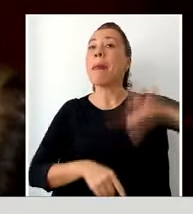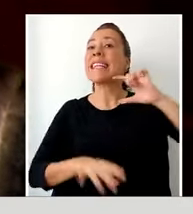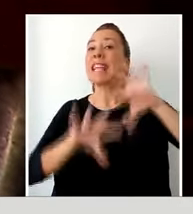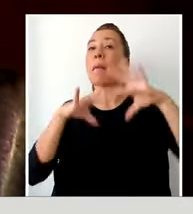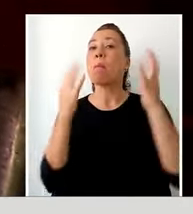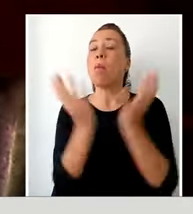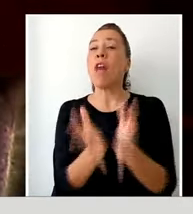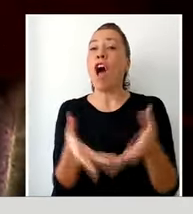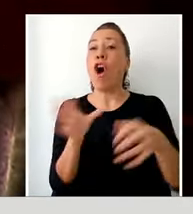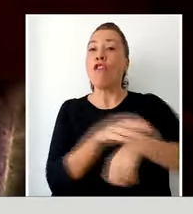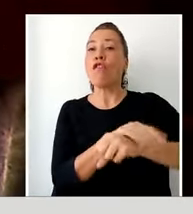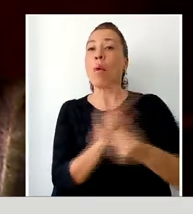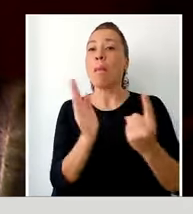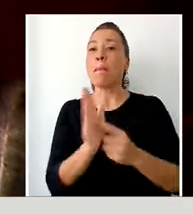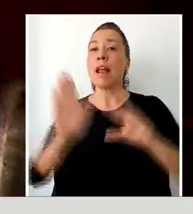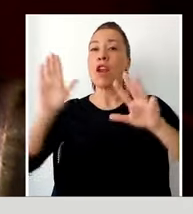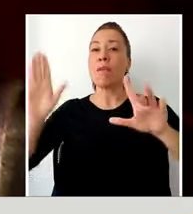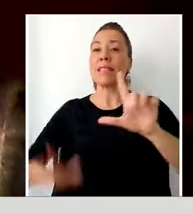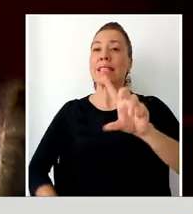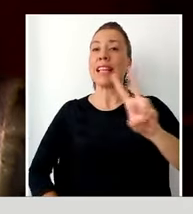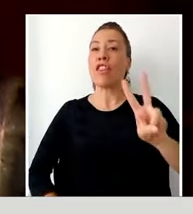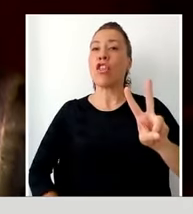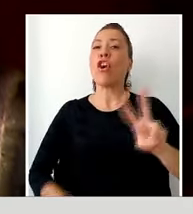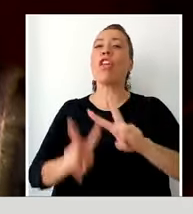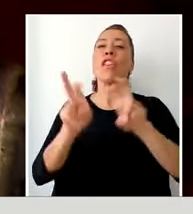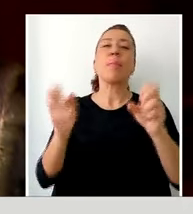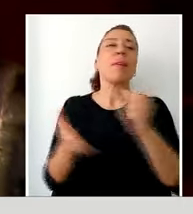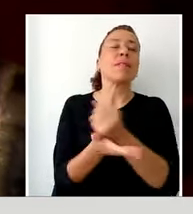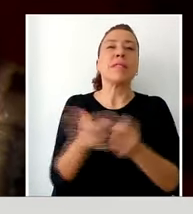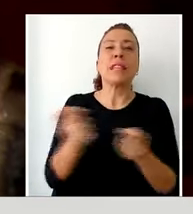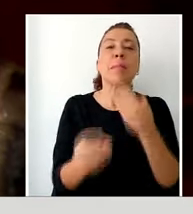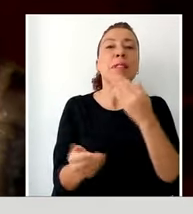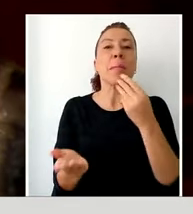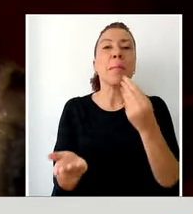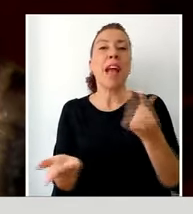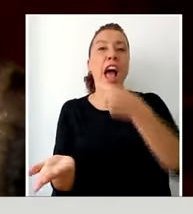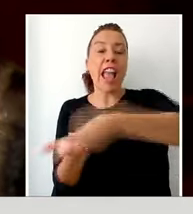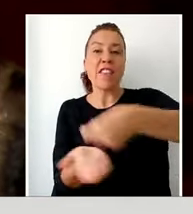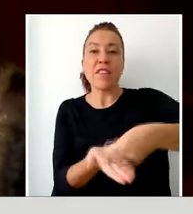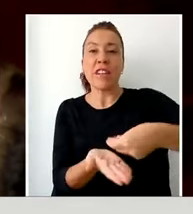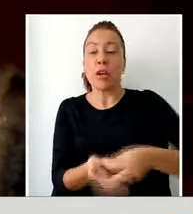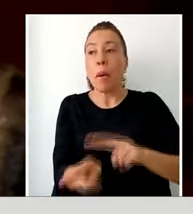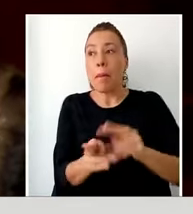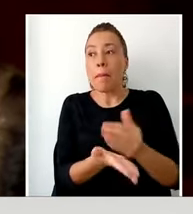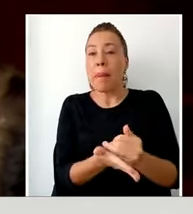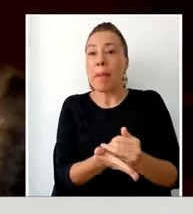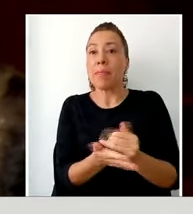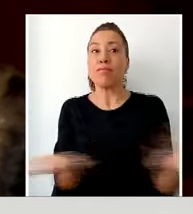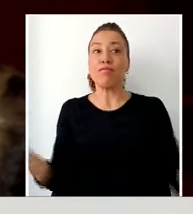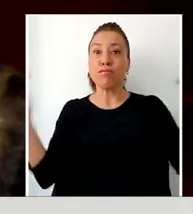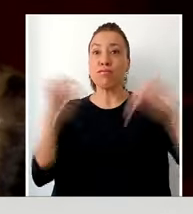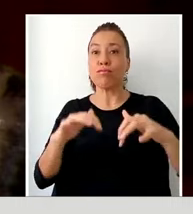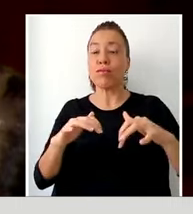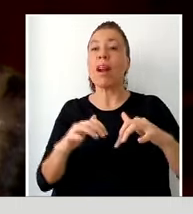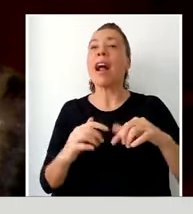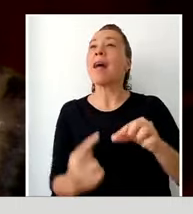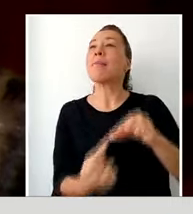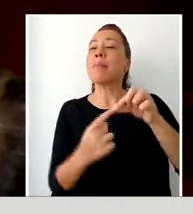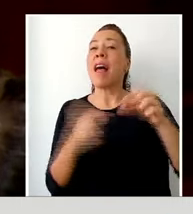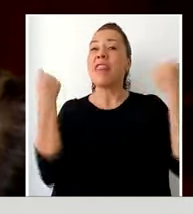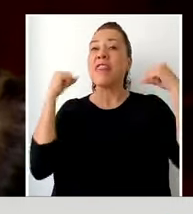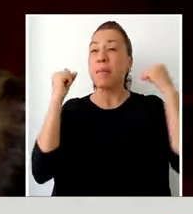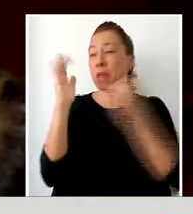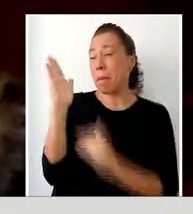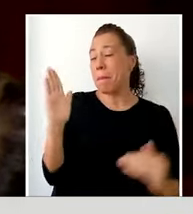1962 en términos operativos y de inversión nos preparamos para una cita que será el centro del deporte de alto rendimiento de América